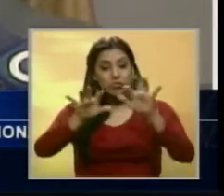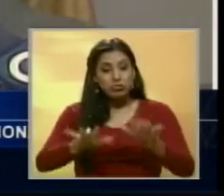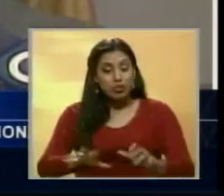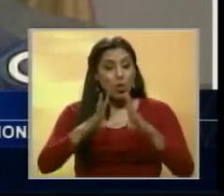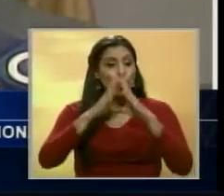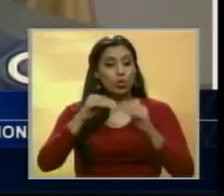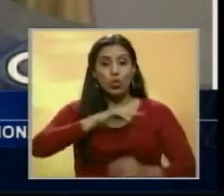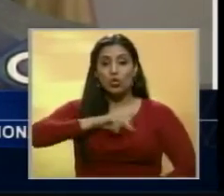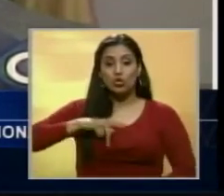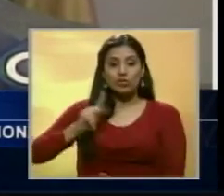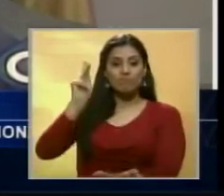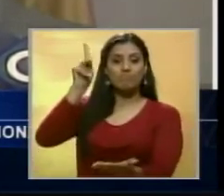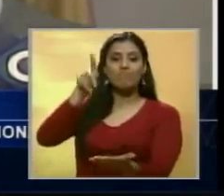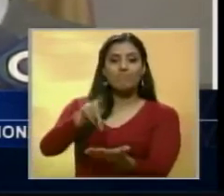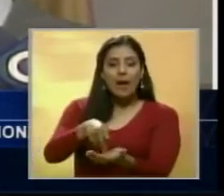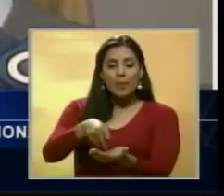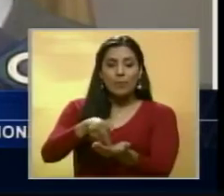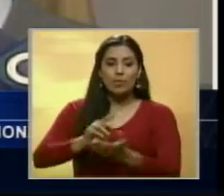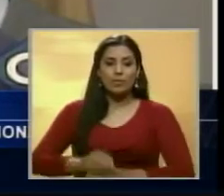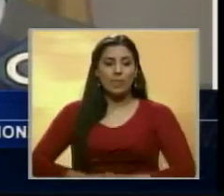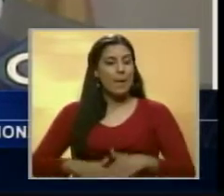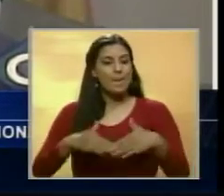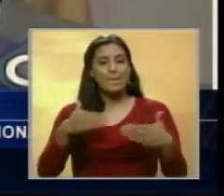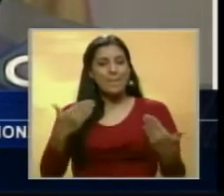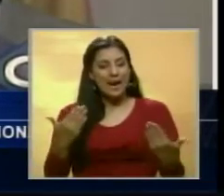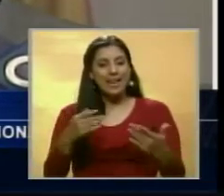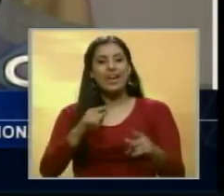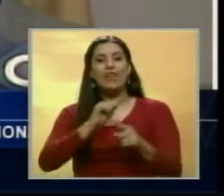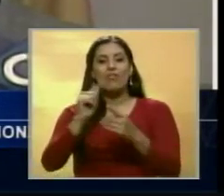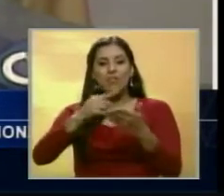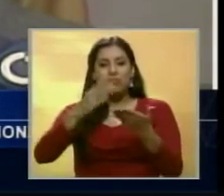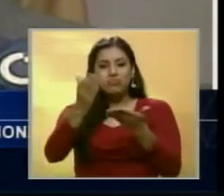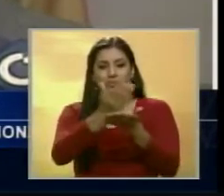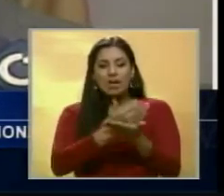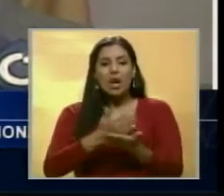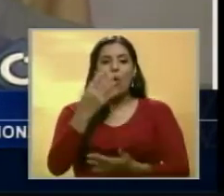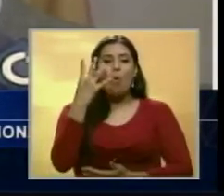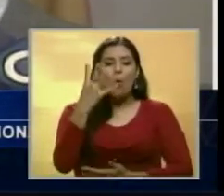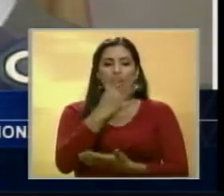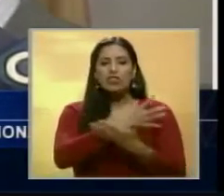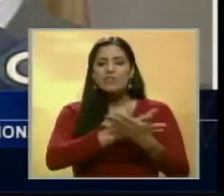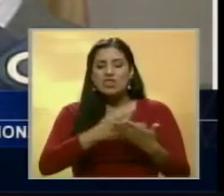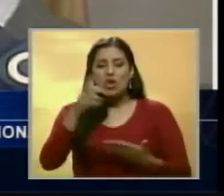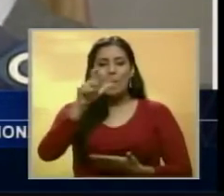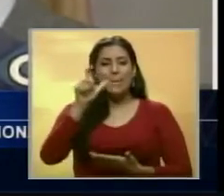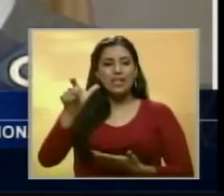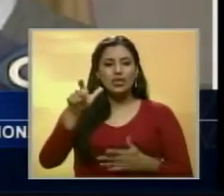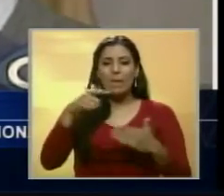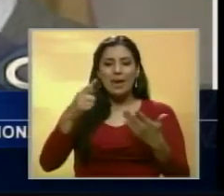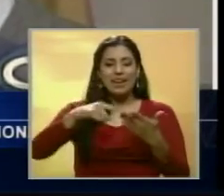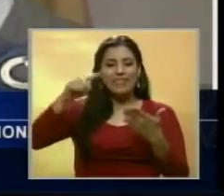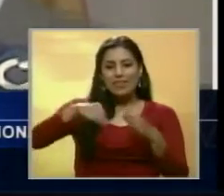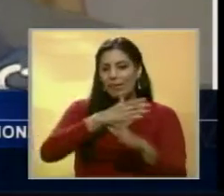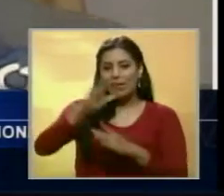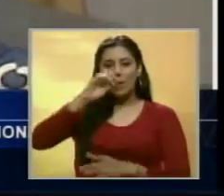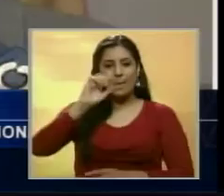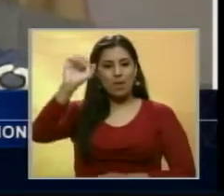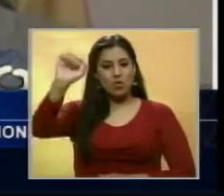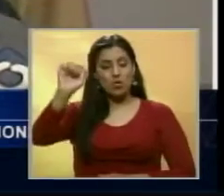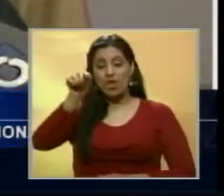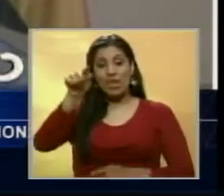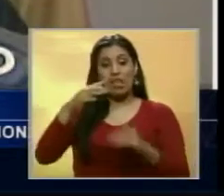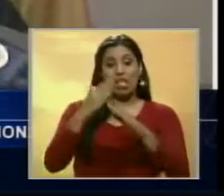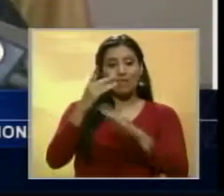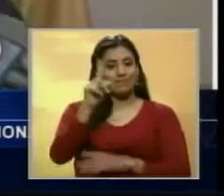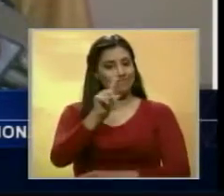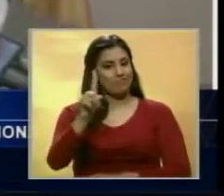cuando todos tengamos allí que concurrir para recabar las 4 y tantos millones de personas para activar el revocatorio. No lo podrán